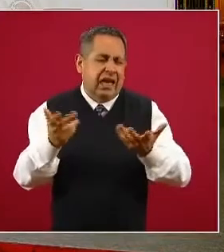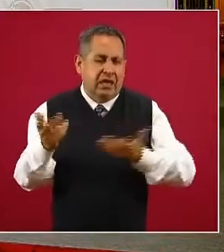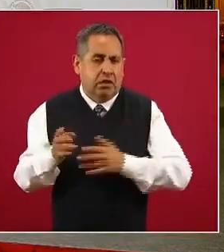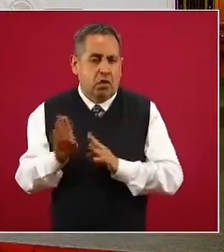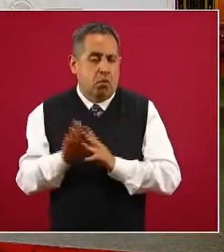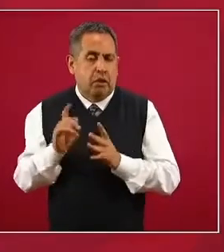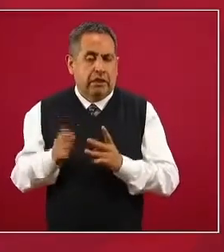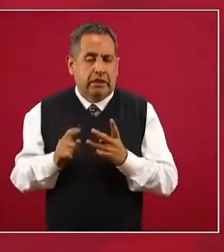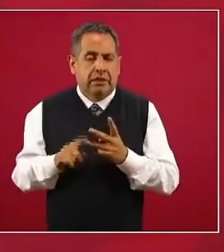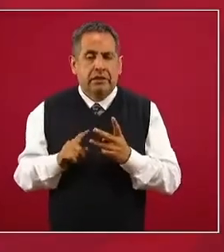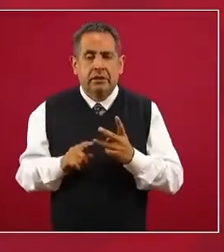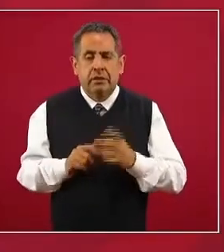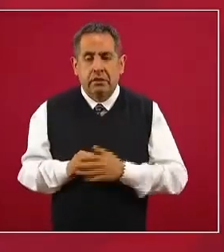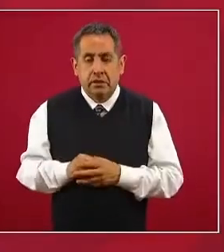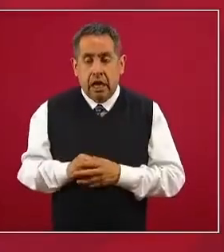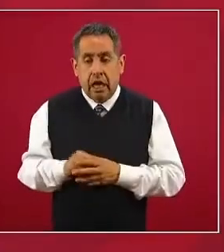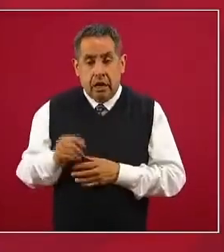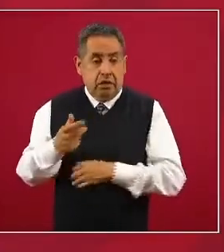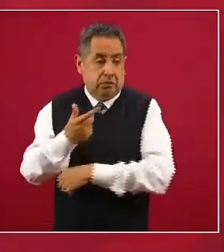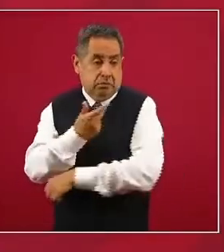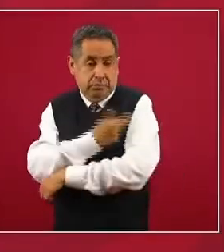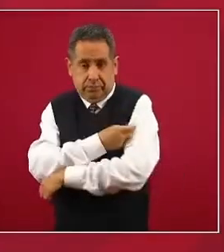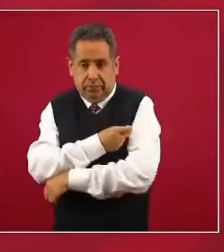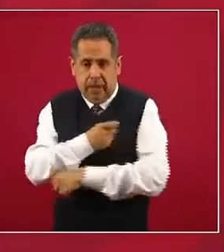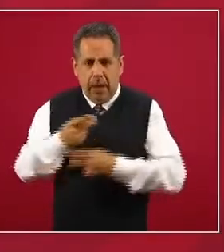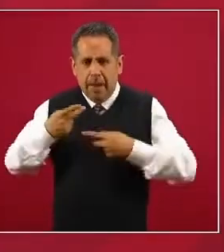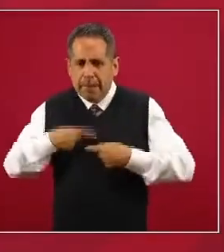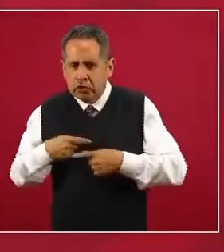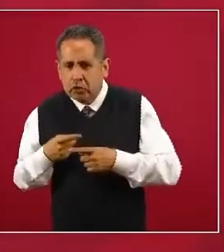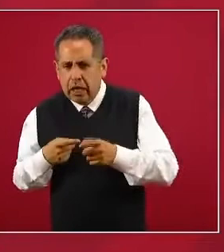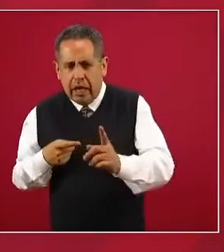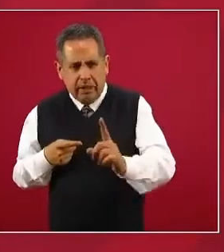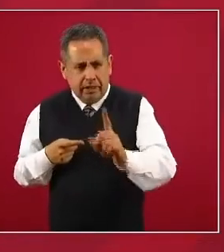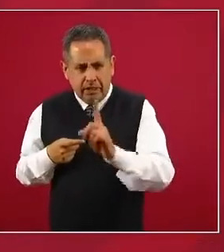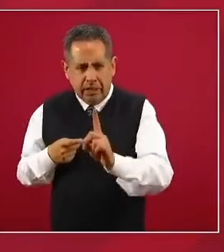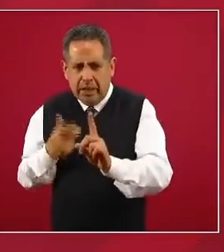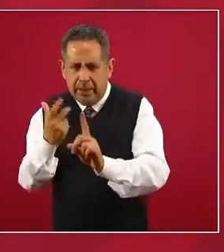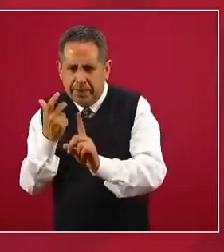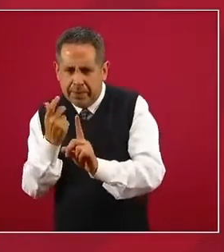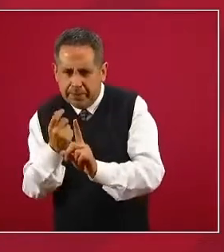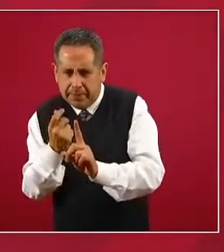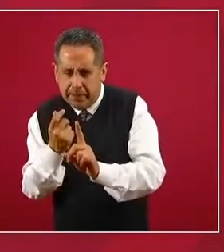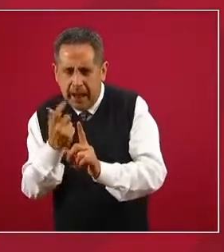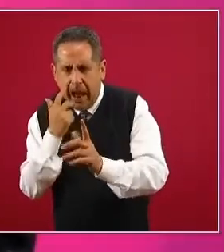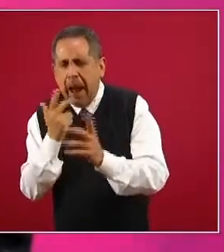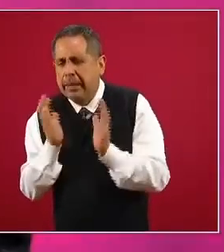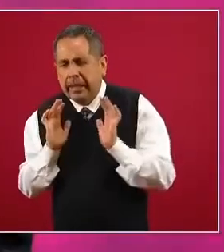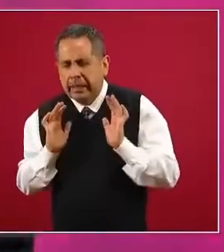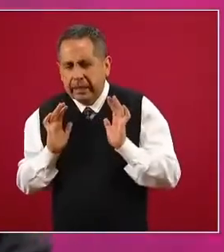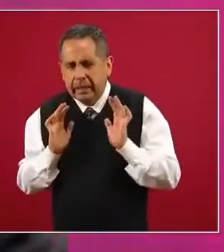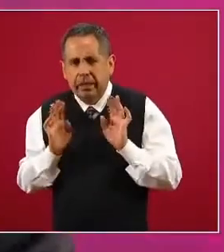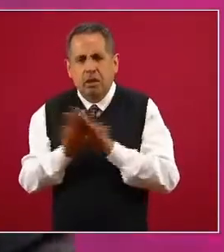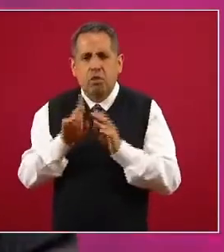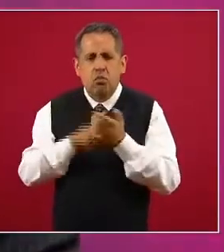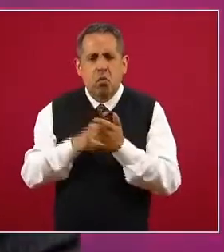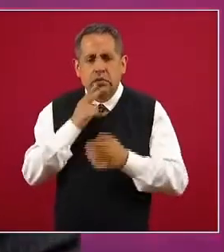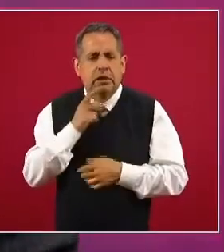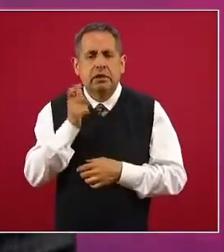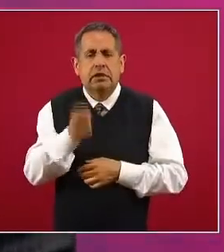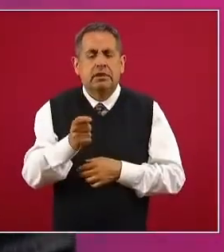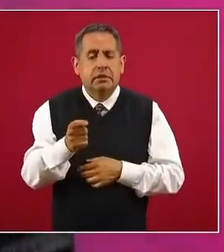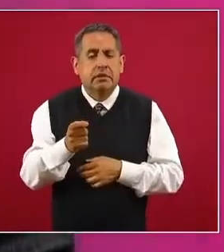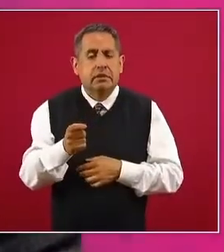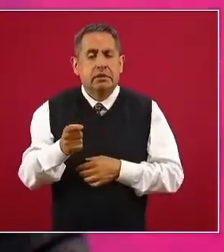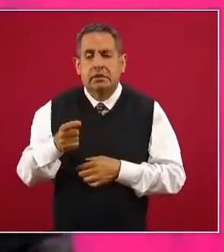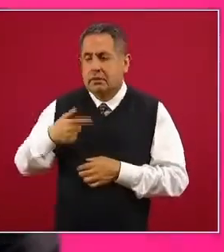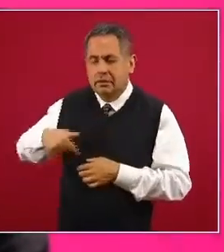Se utiliza el producto candidato a ser, en este caso, una vacuna, y se utiliza algo que en